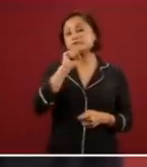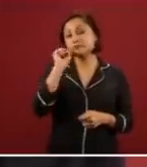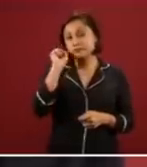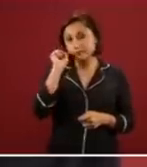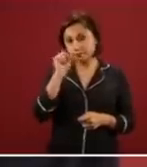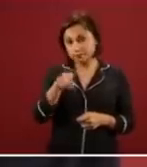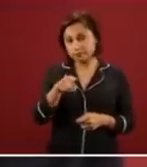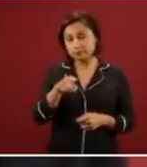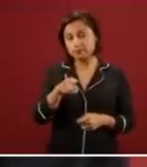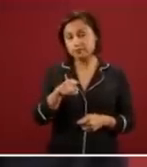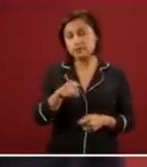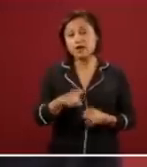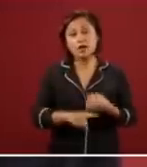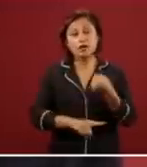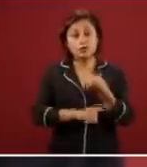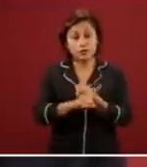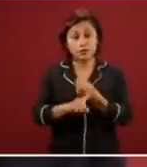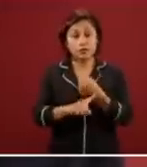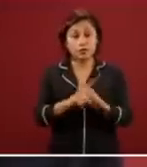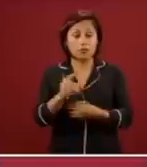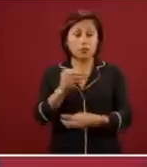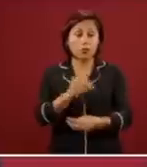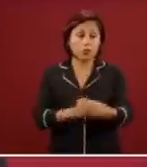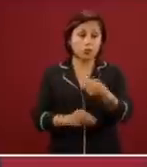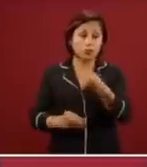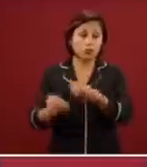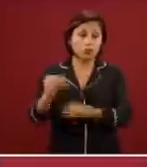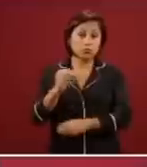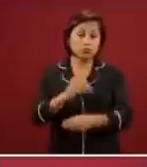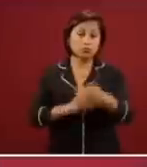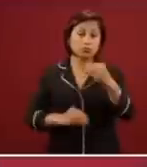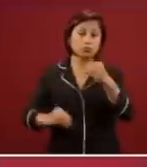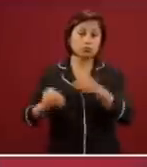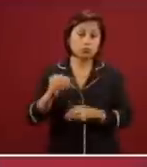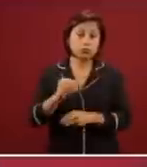disputas y cuestionamientos, tenemos